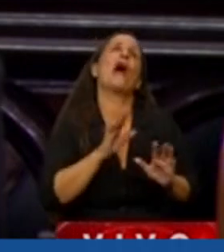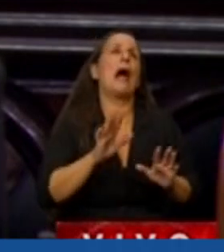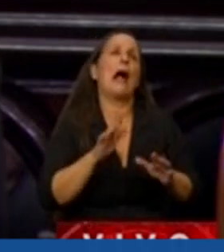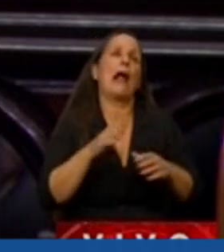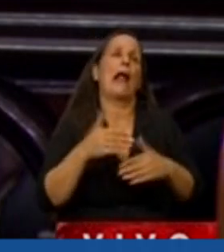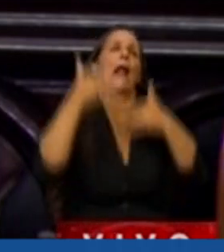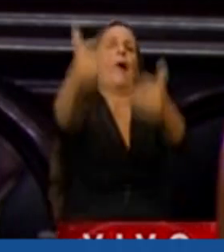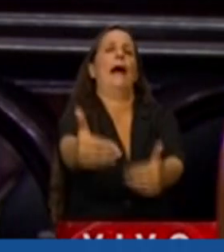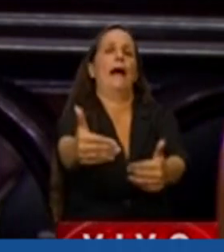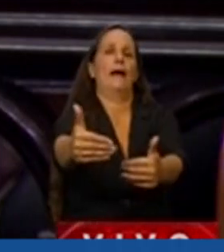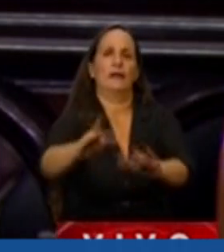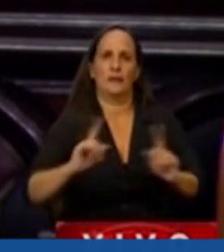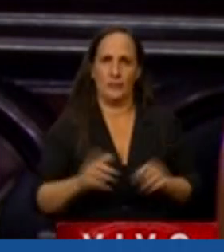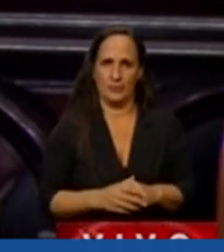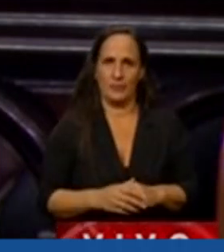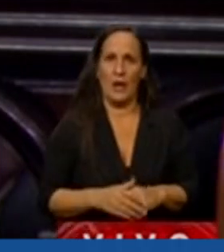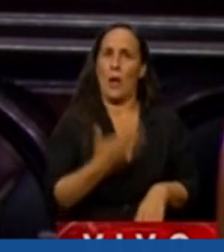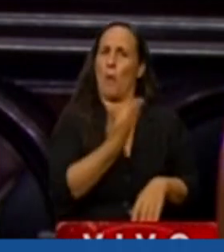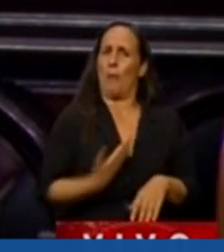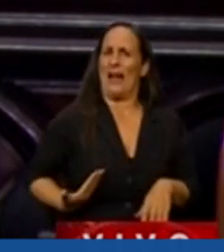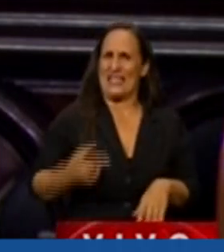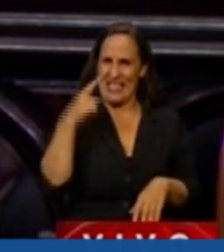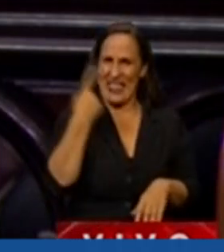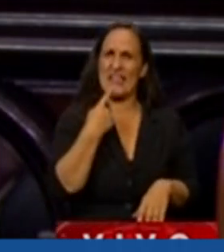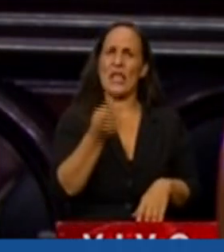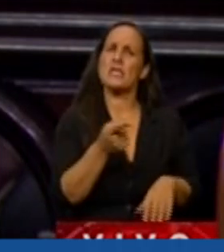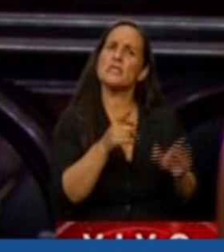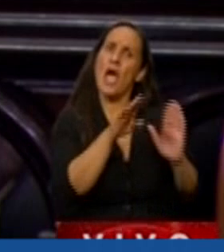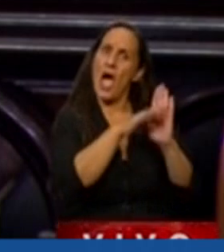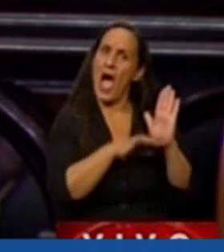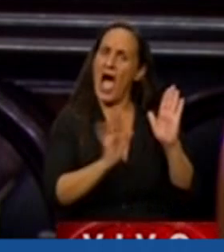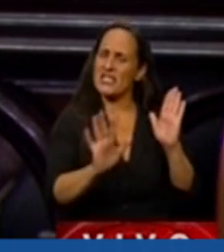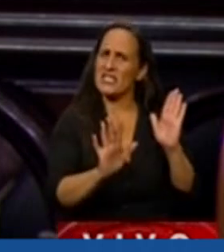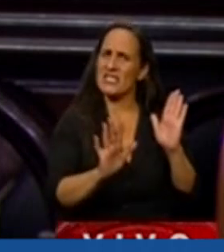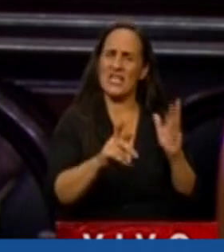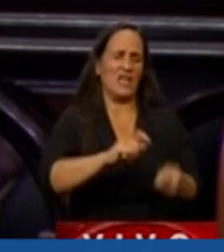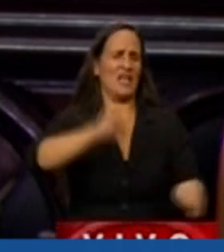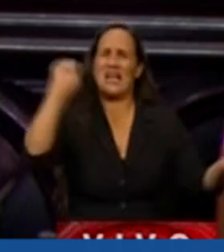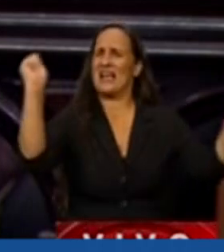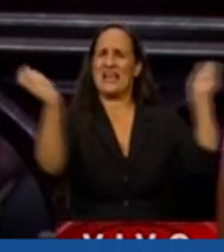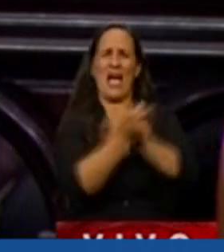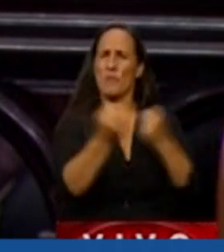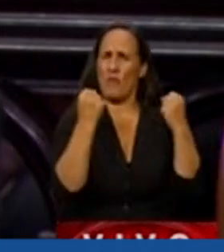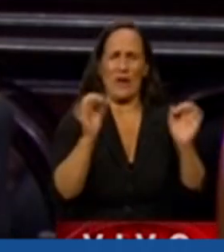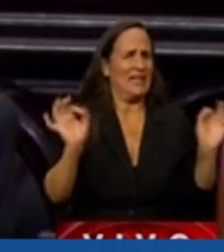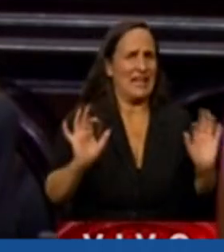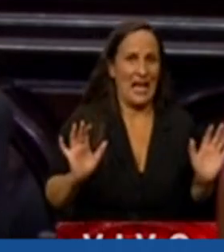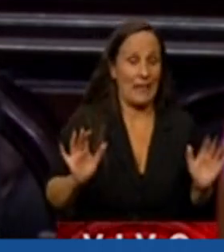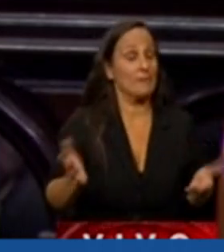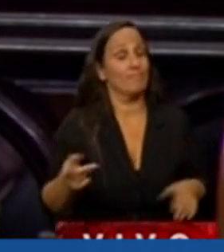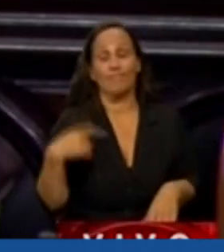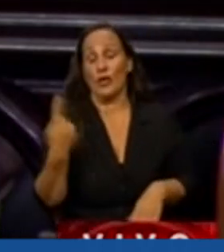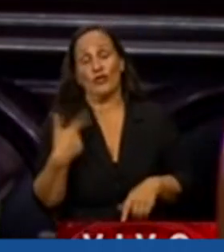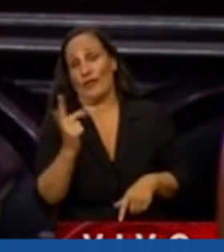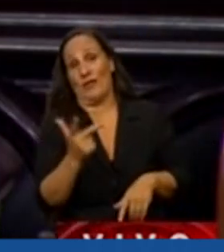se enorgulleció de no hacer ninguna reforma estructural a través de este programa. Nosotros decimos que es un error y ya lo han dicho varios